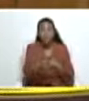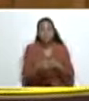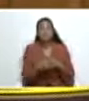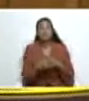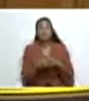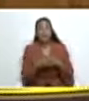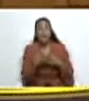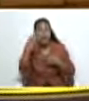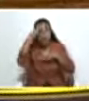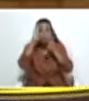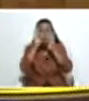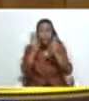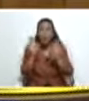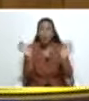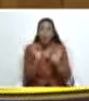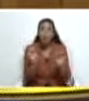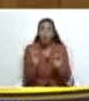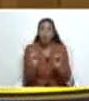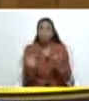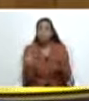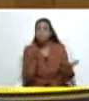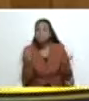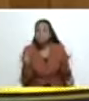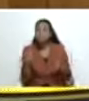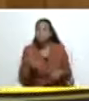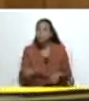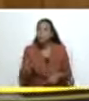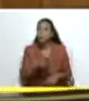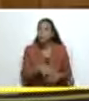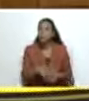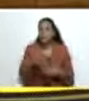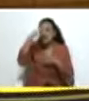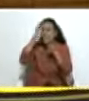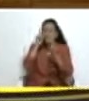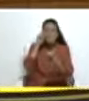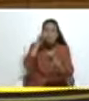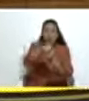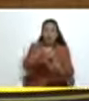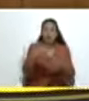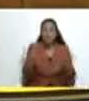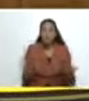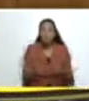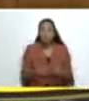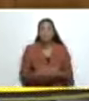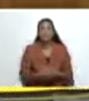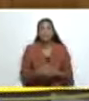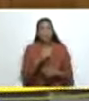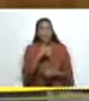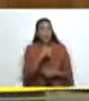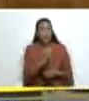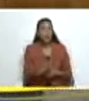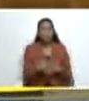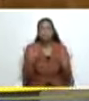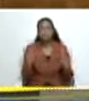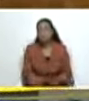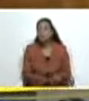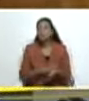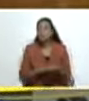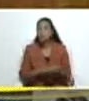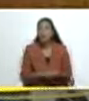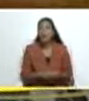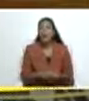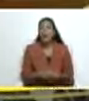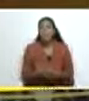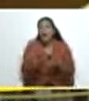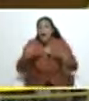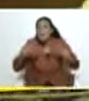la atención o satisfaga la atención de las necesidades de nuestro pueblo. Producto de esa vil guerra económica de más de 900